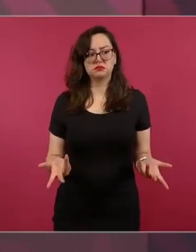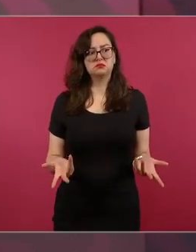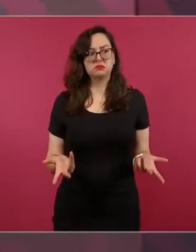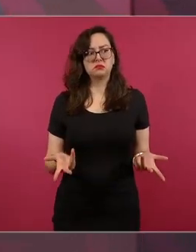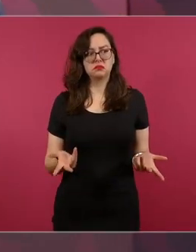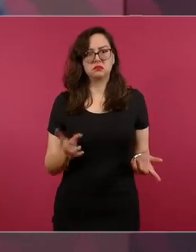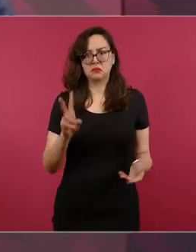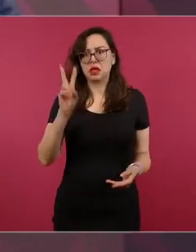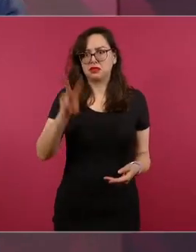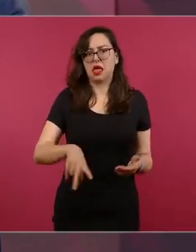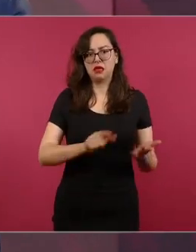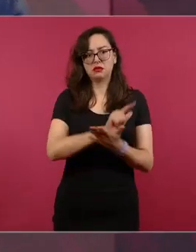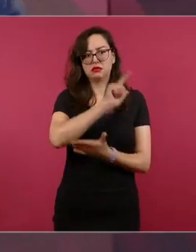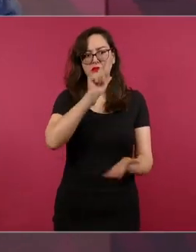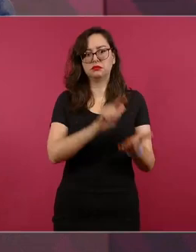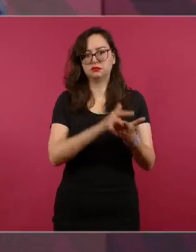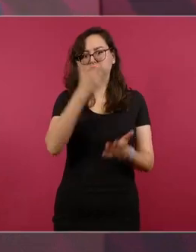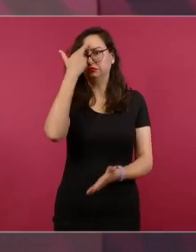no,